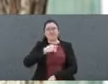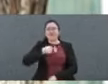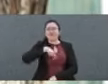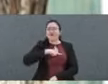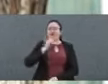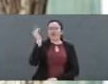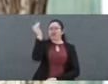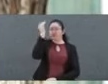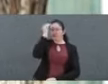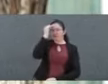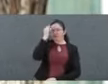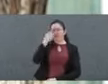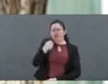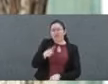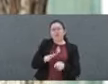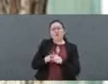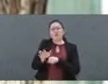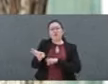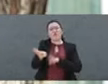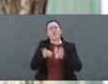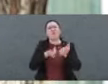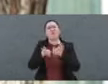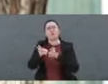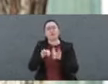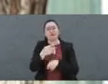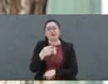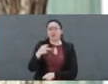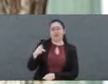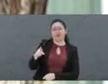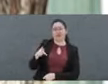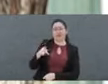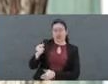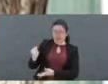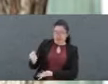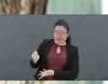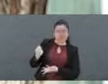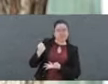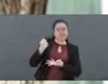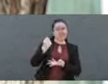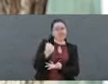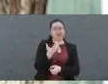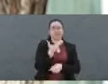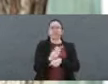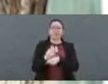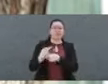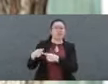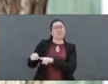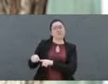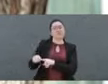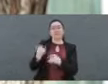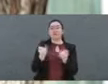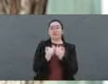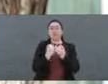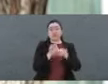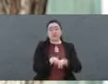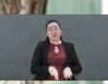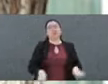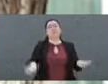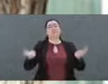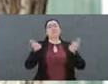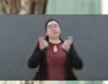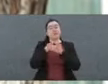detalle pues la enorme inversión que está habiendo y la importancia de las obras que se